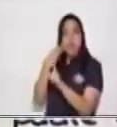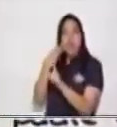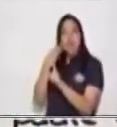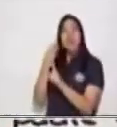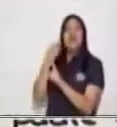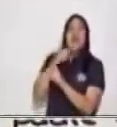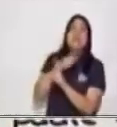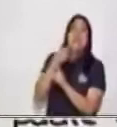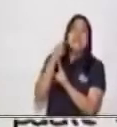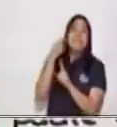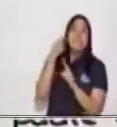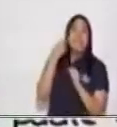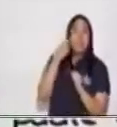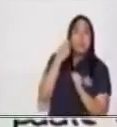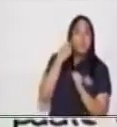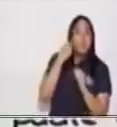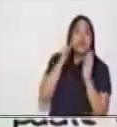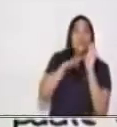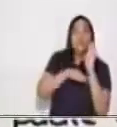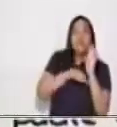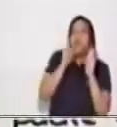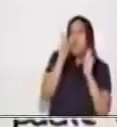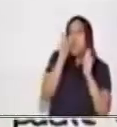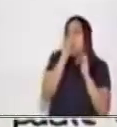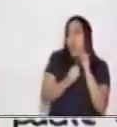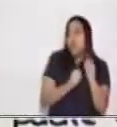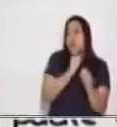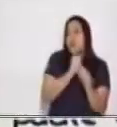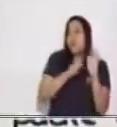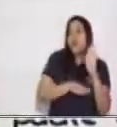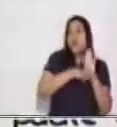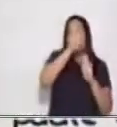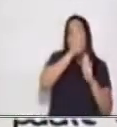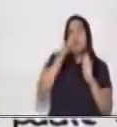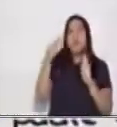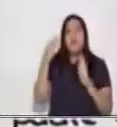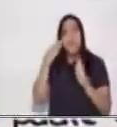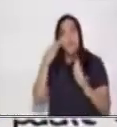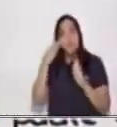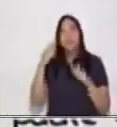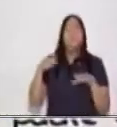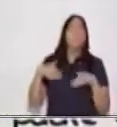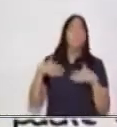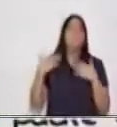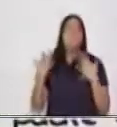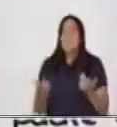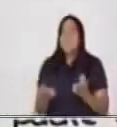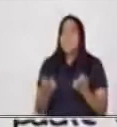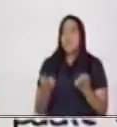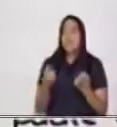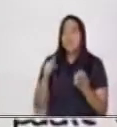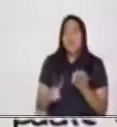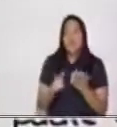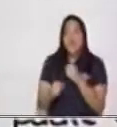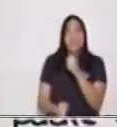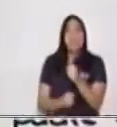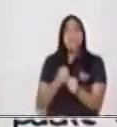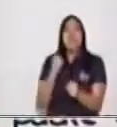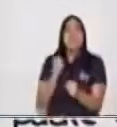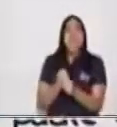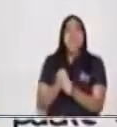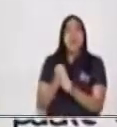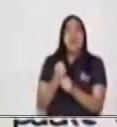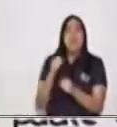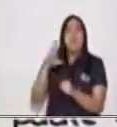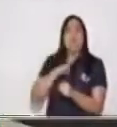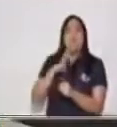es un año mayor que la mamá. ¿Qué edad tiene actualmente? Pues cada